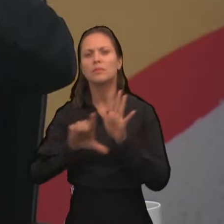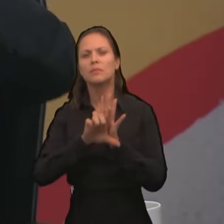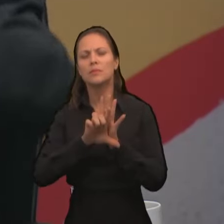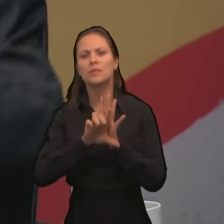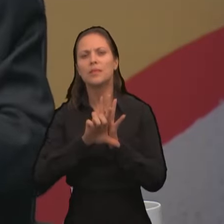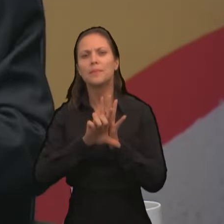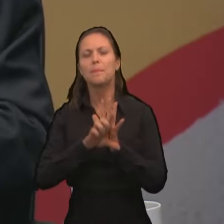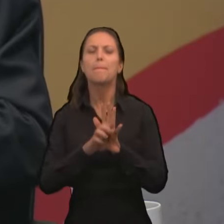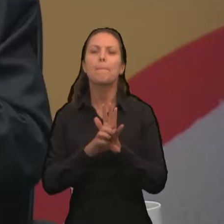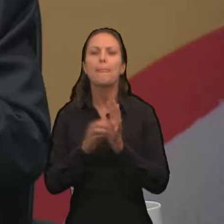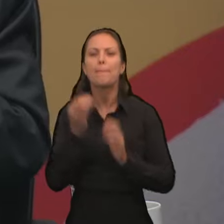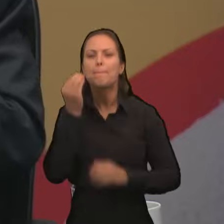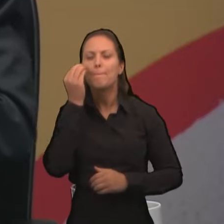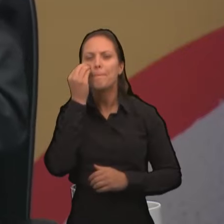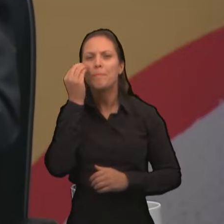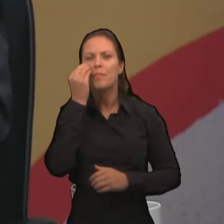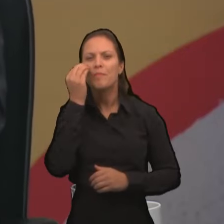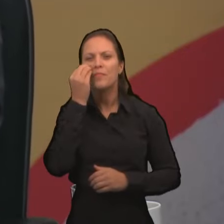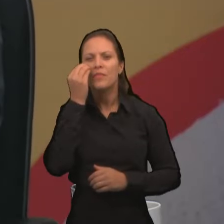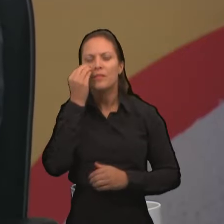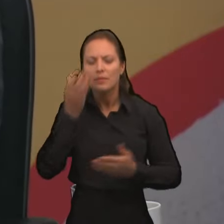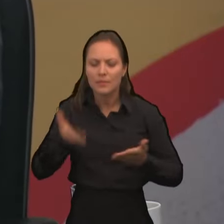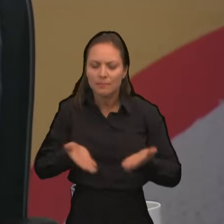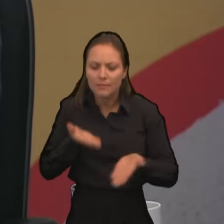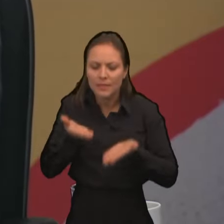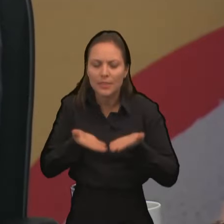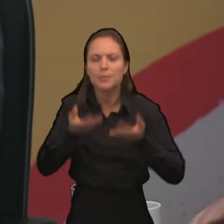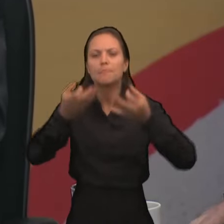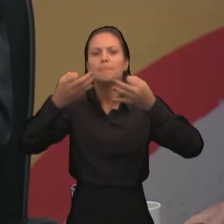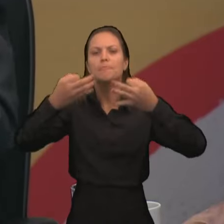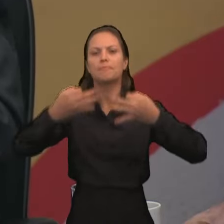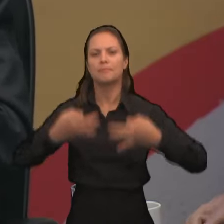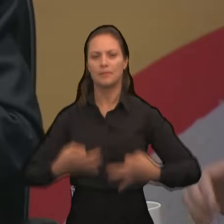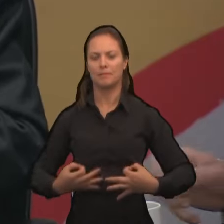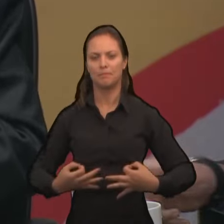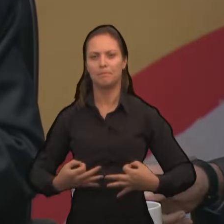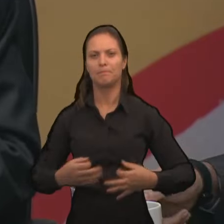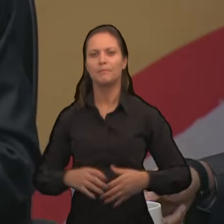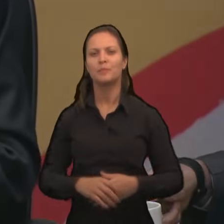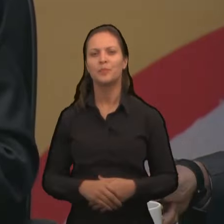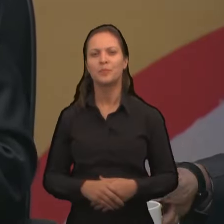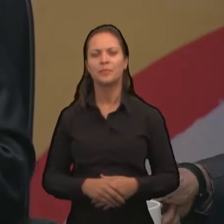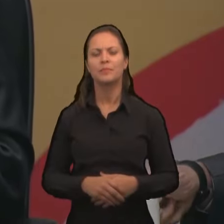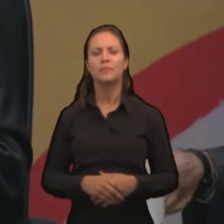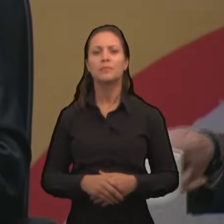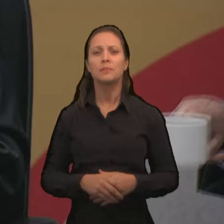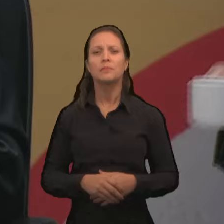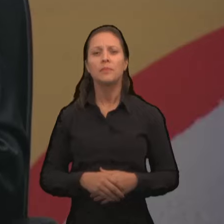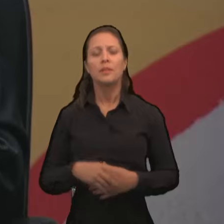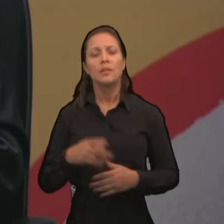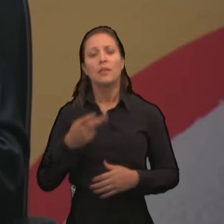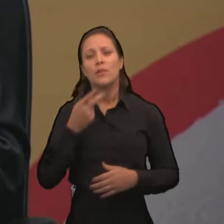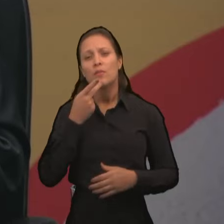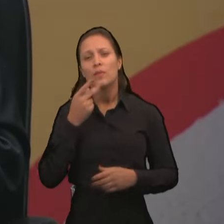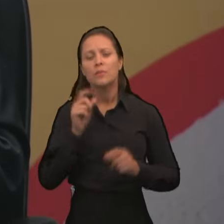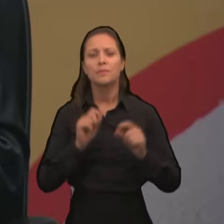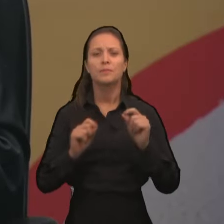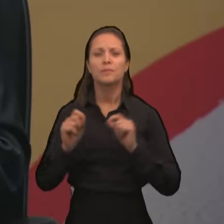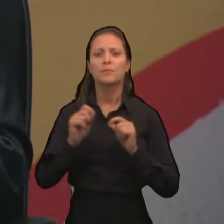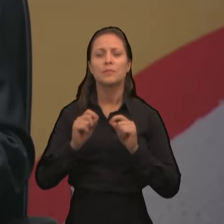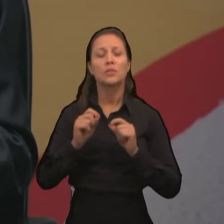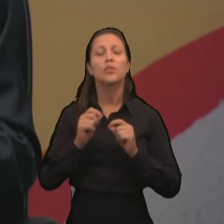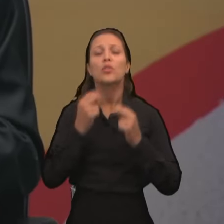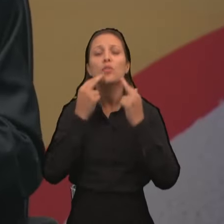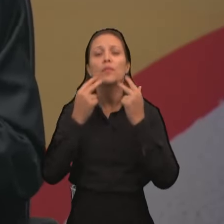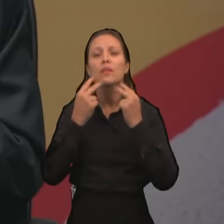regulamentación amplia y estatal para que existan los incentivos correctos y adecuados. Es necesario que les